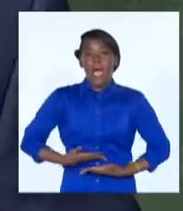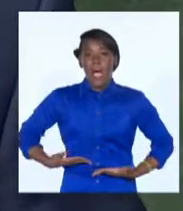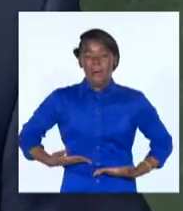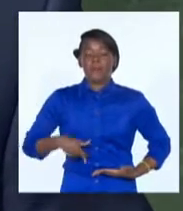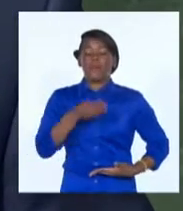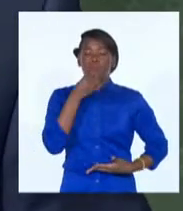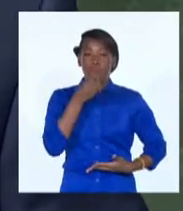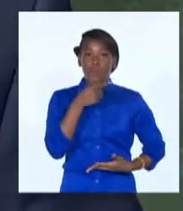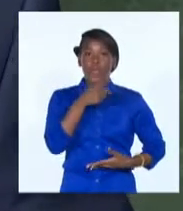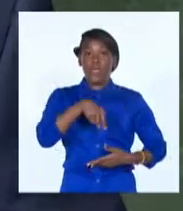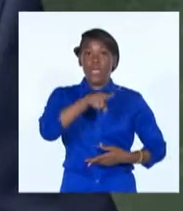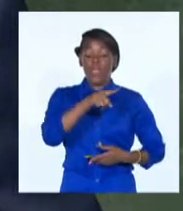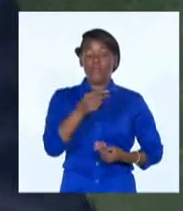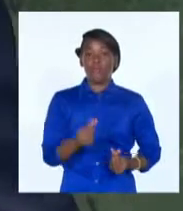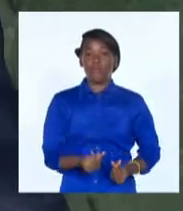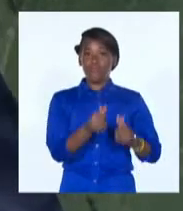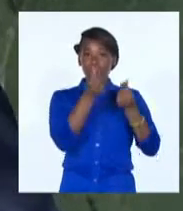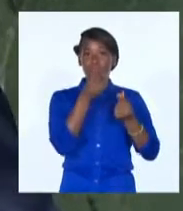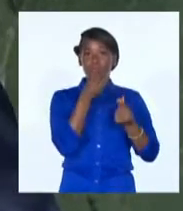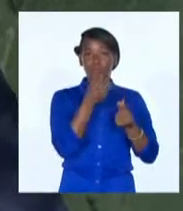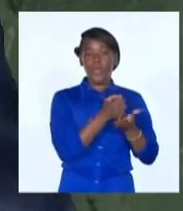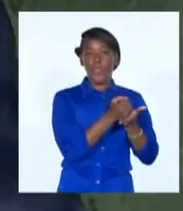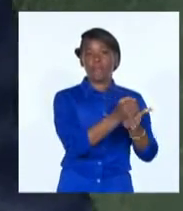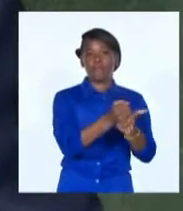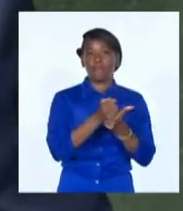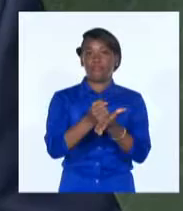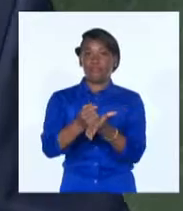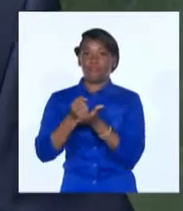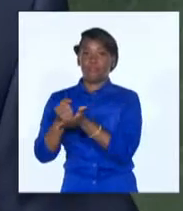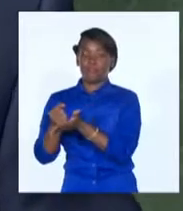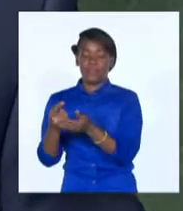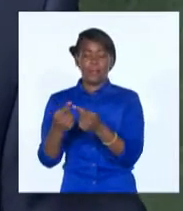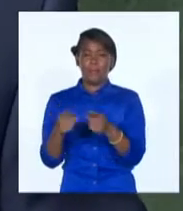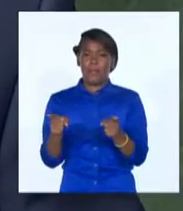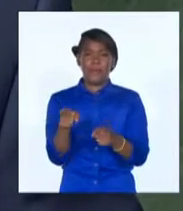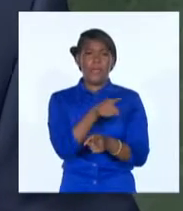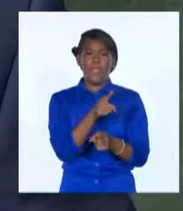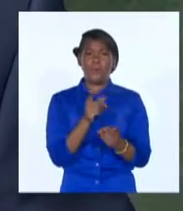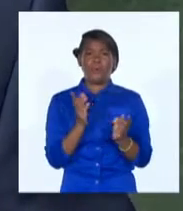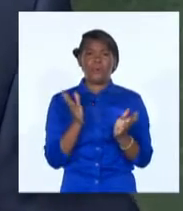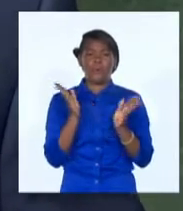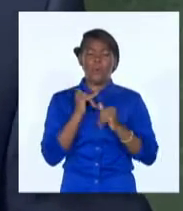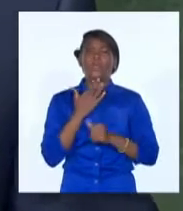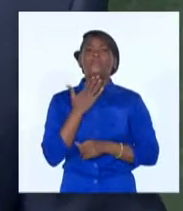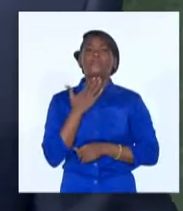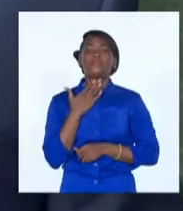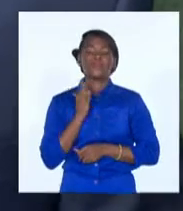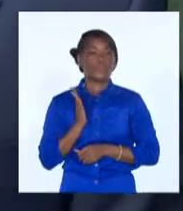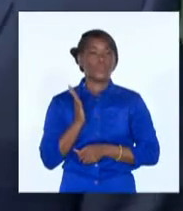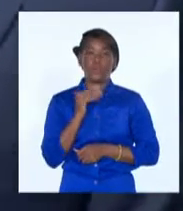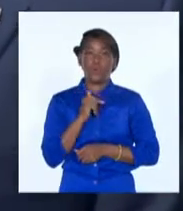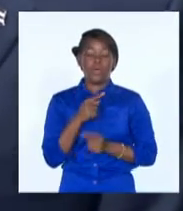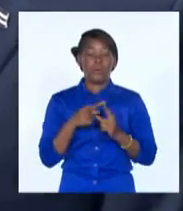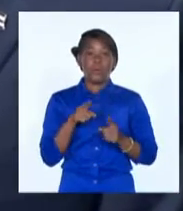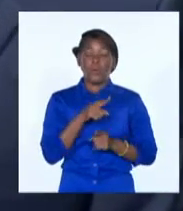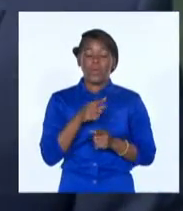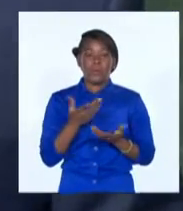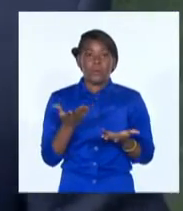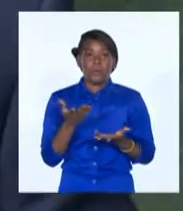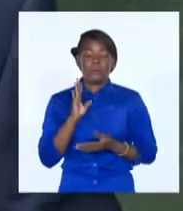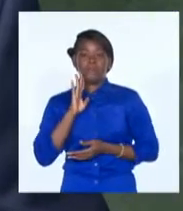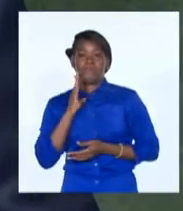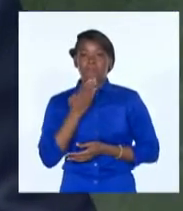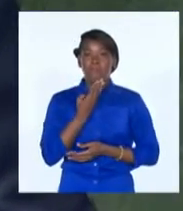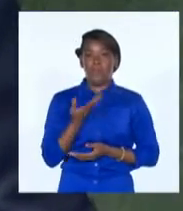existe es la voluntad política de los países industrializados, quienes tienen el deber moral, la responsabilidad